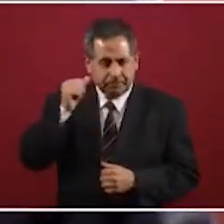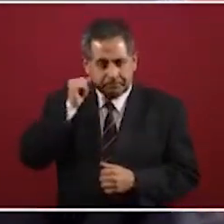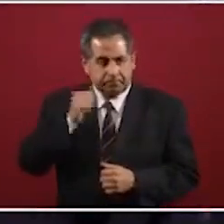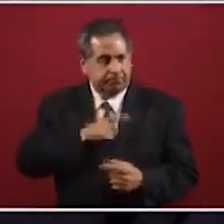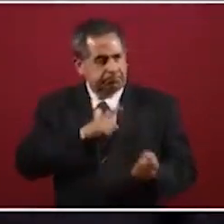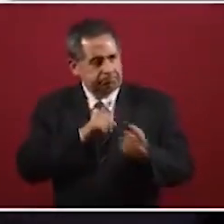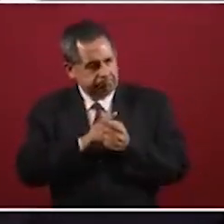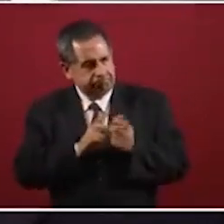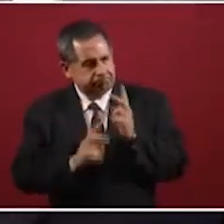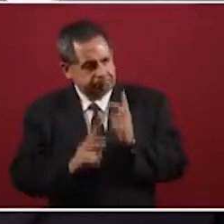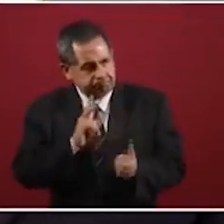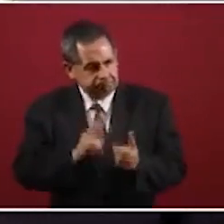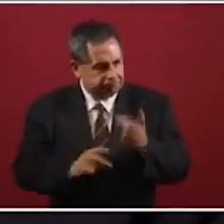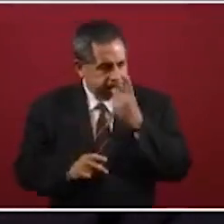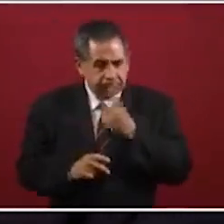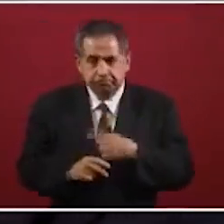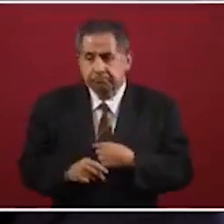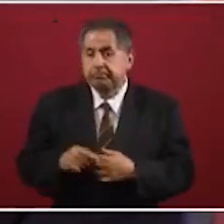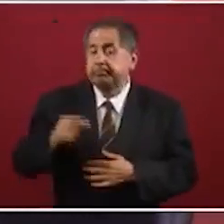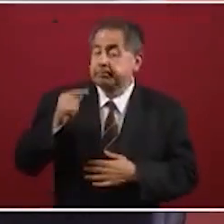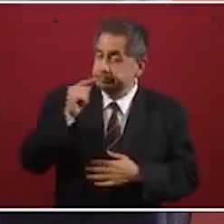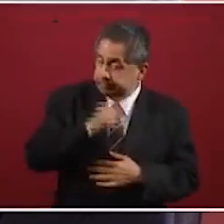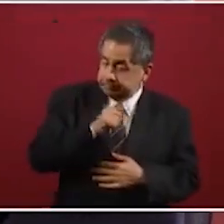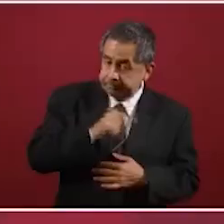que van